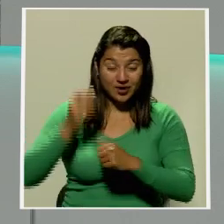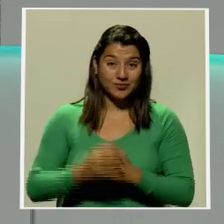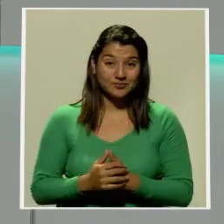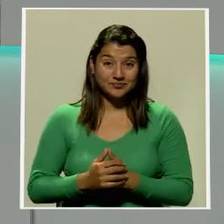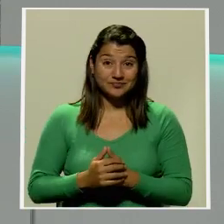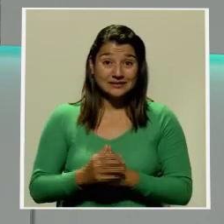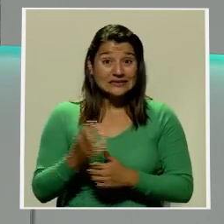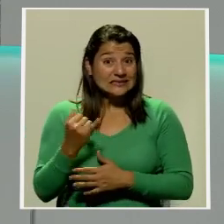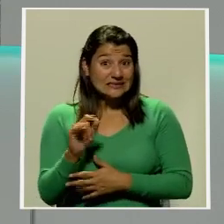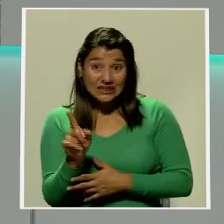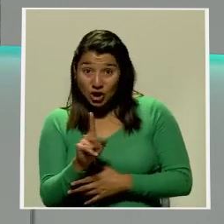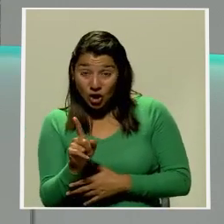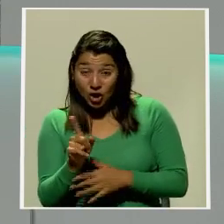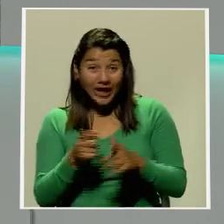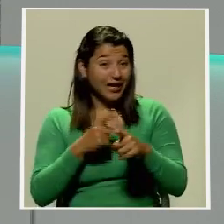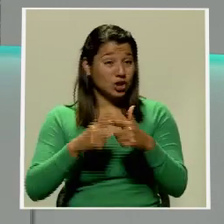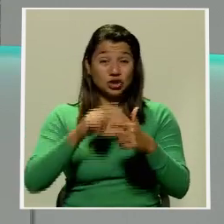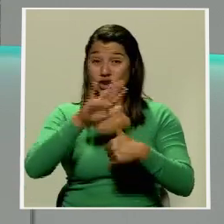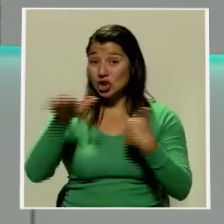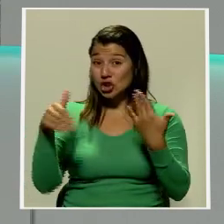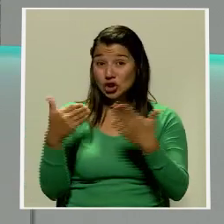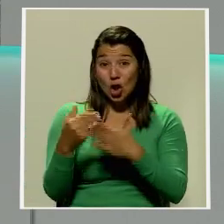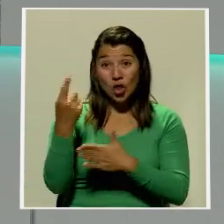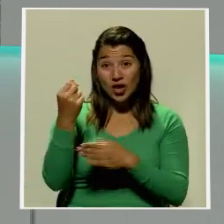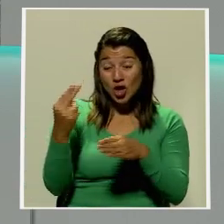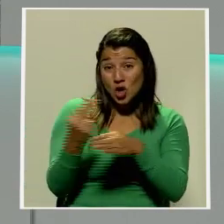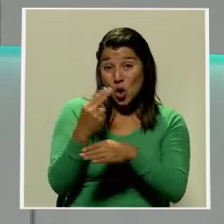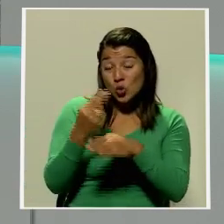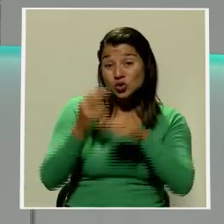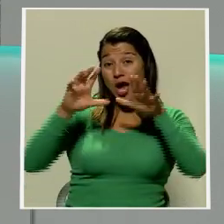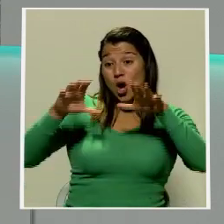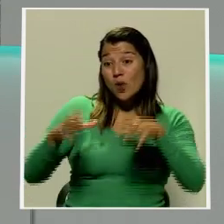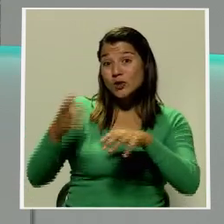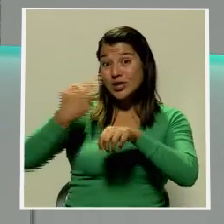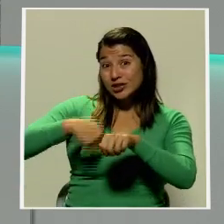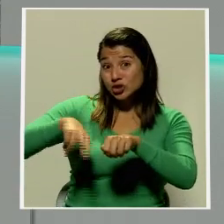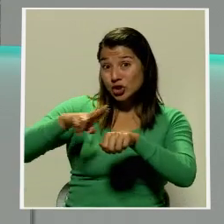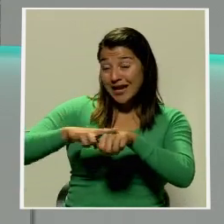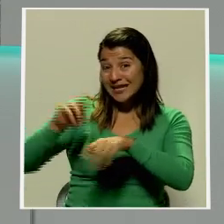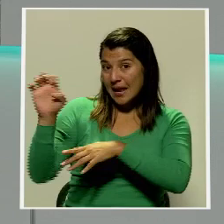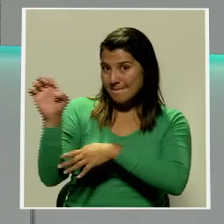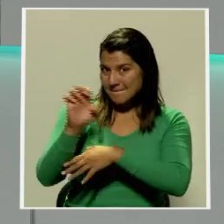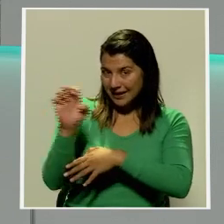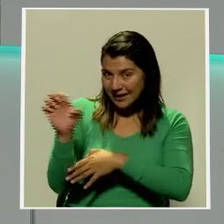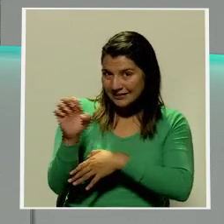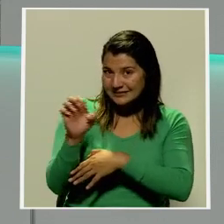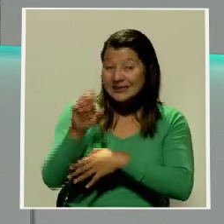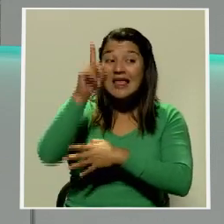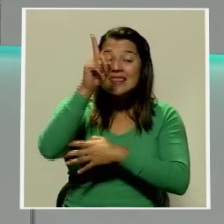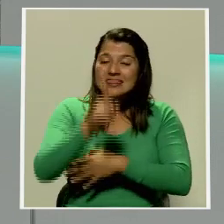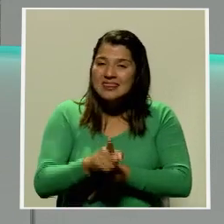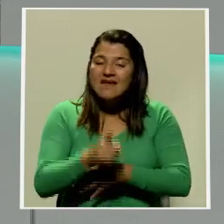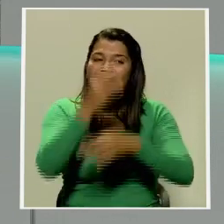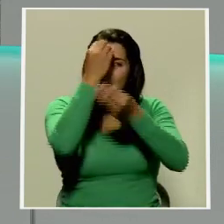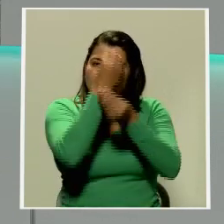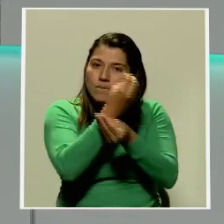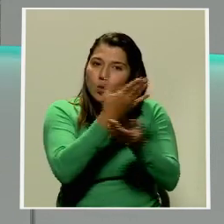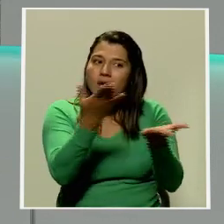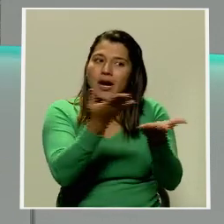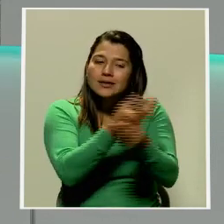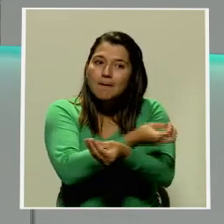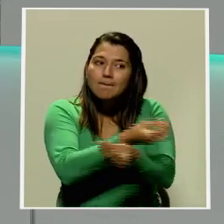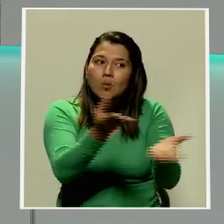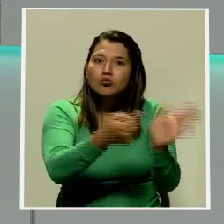contrario, todo el dinero que ejecuta la Comisión Nacional de Emergencias debe estar sujeto a la publicidad y al